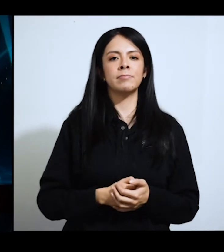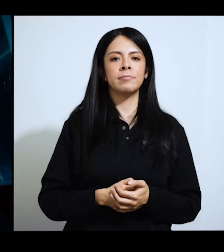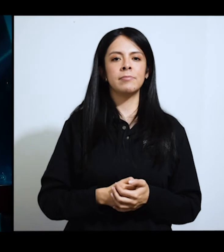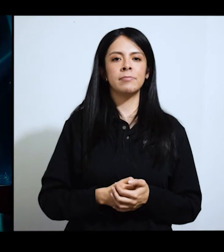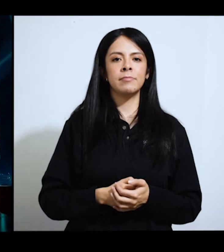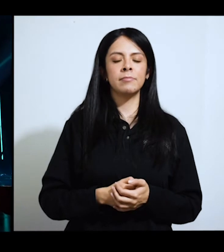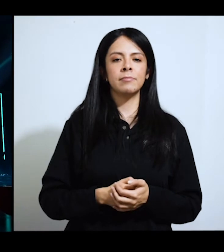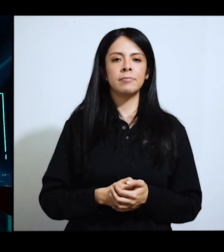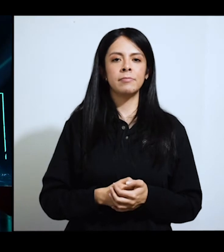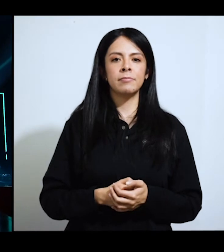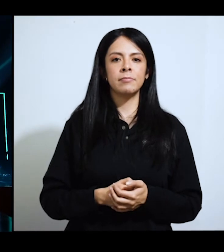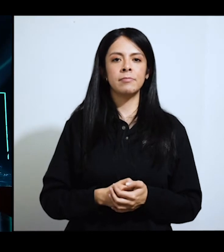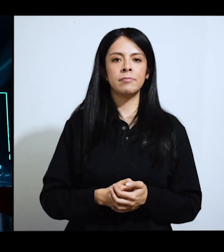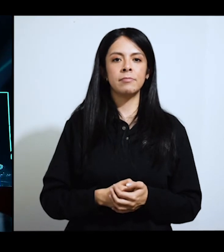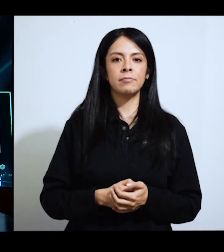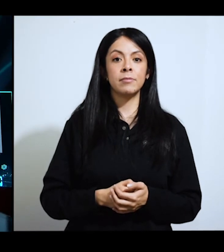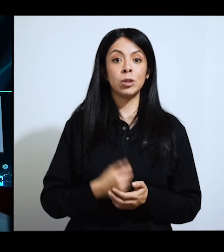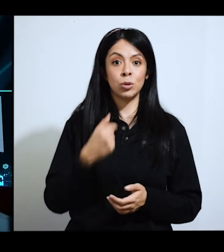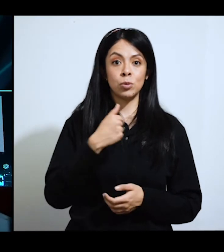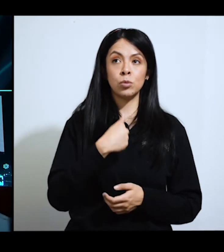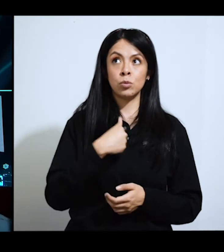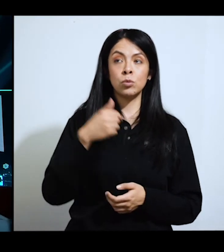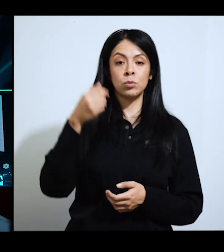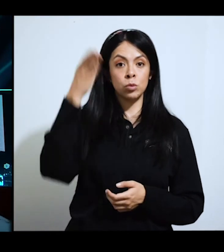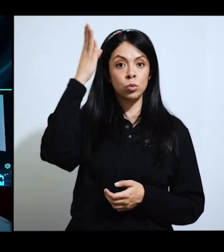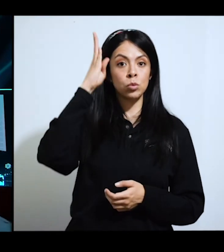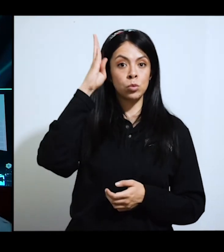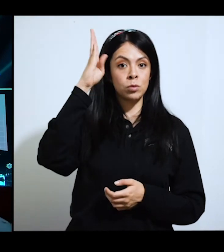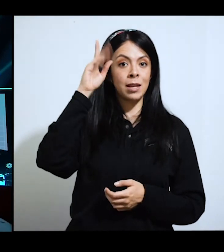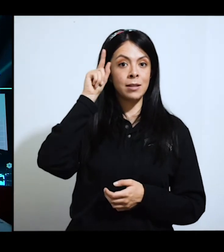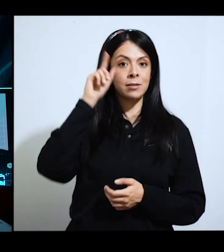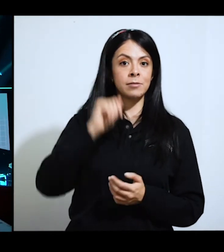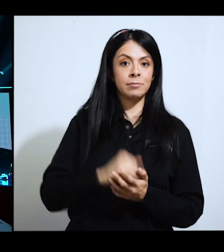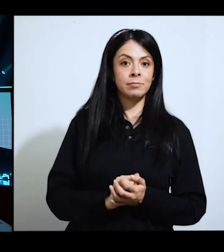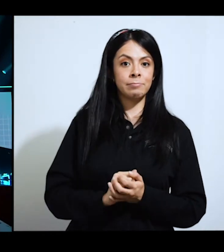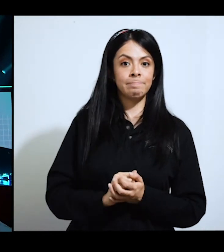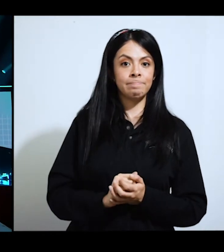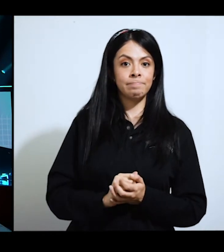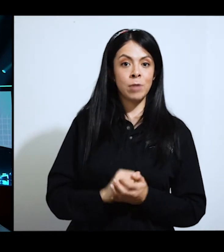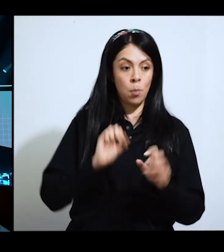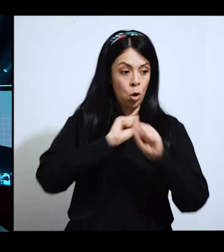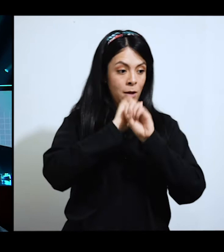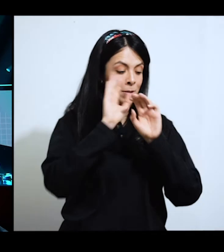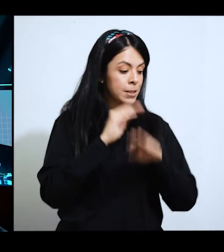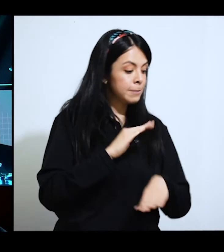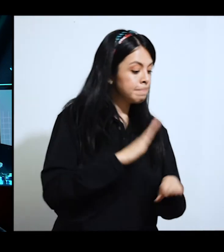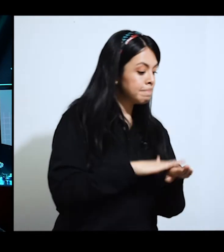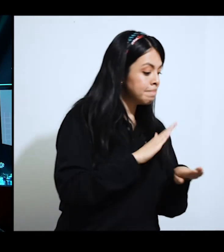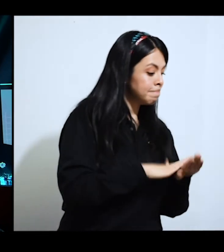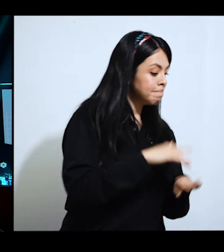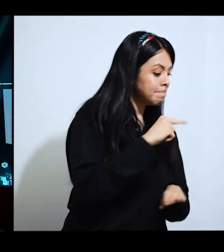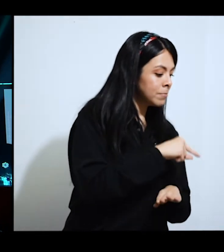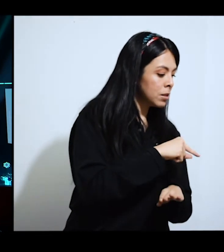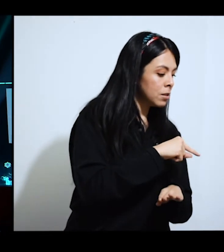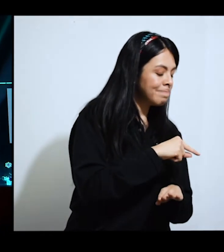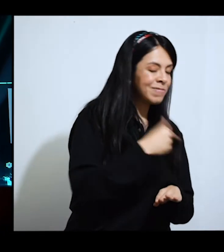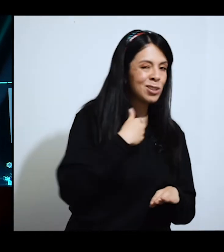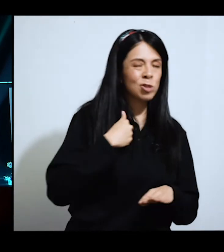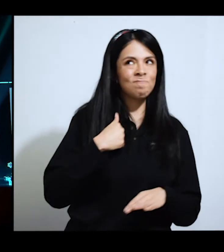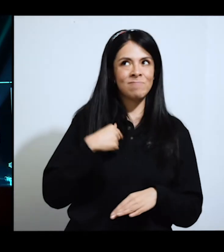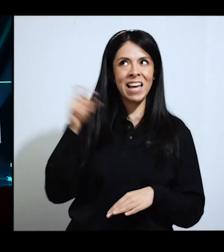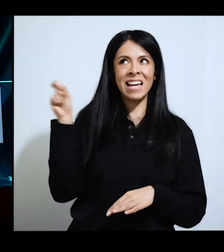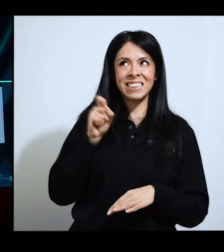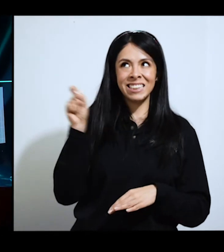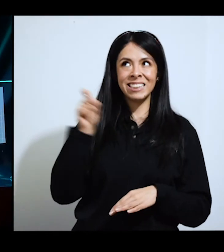yo esa mañana, después de que el Señor me habló, salí a montar bicicleta. Y en mi tiempo de